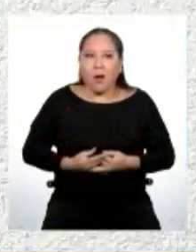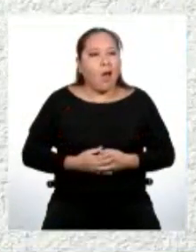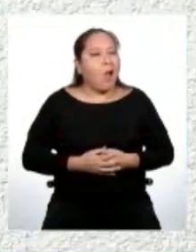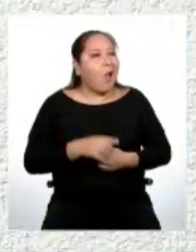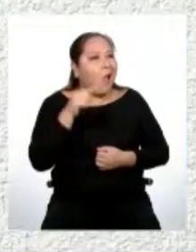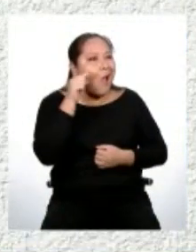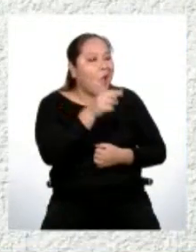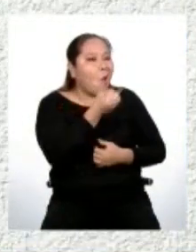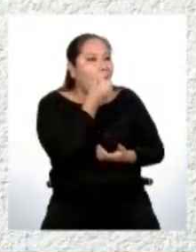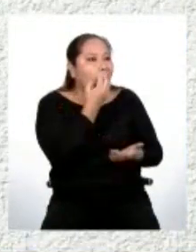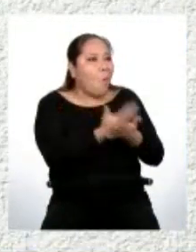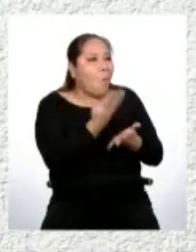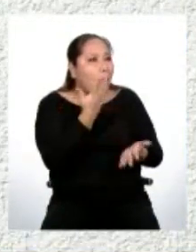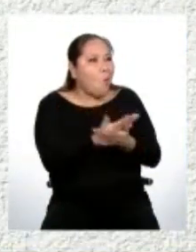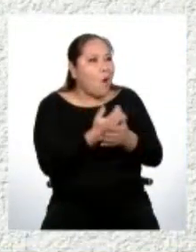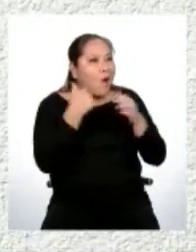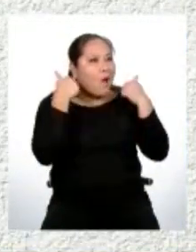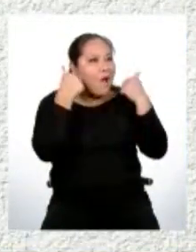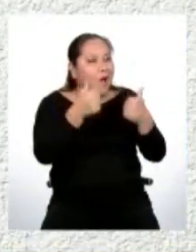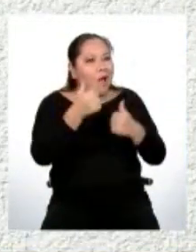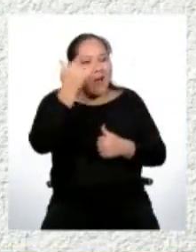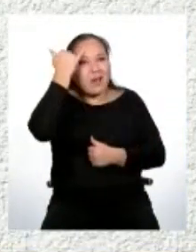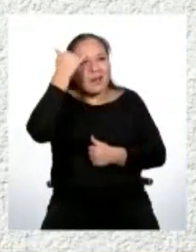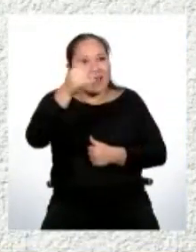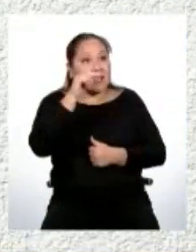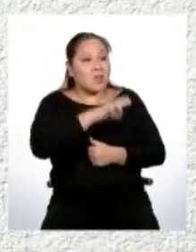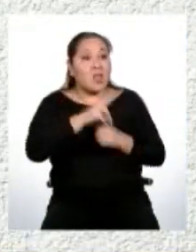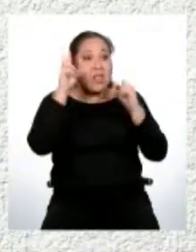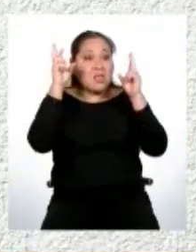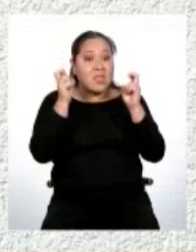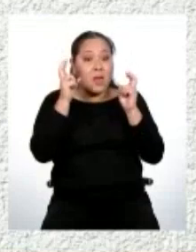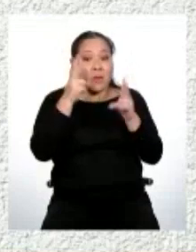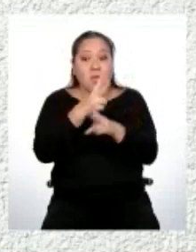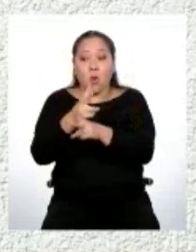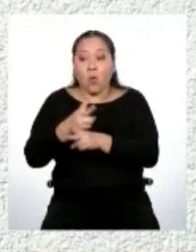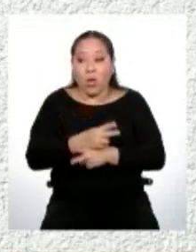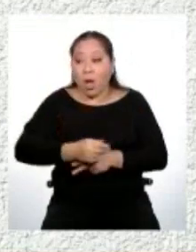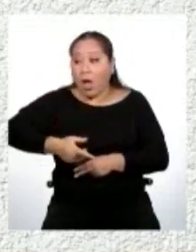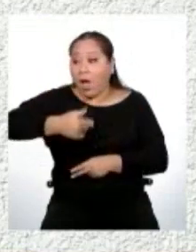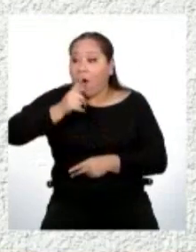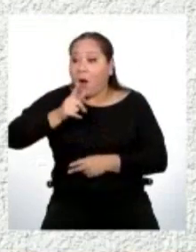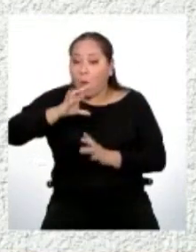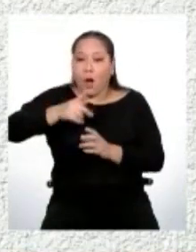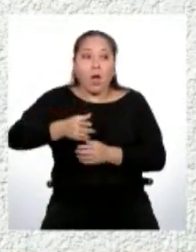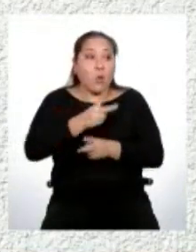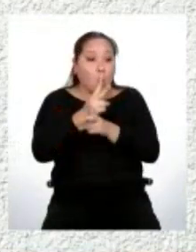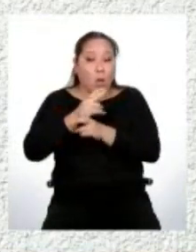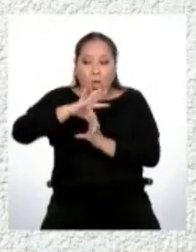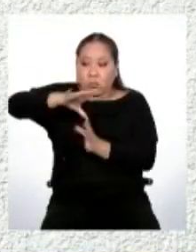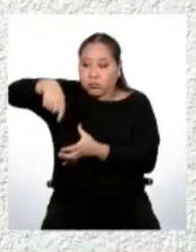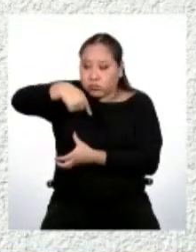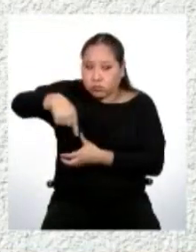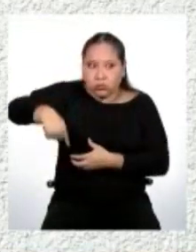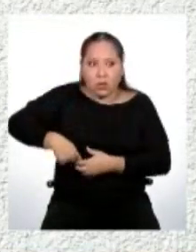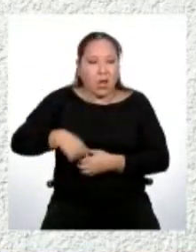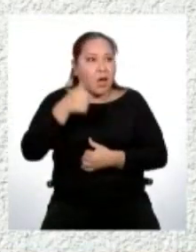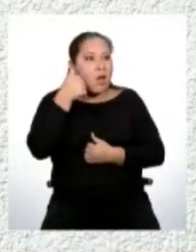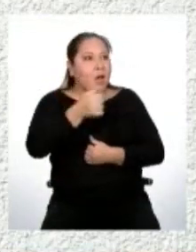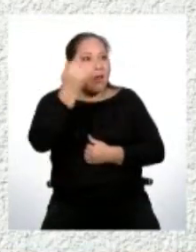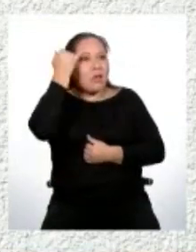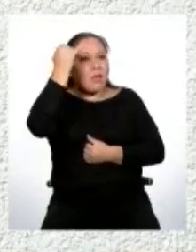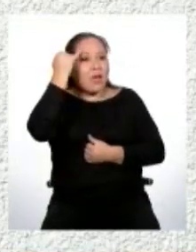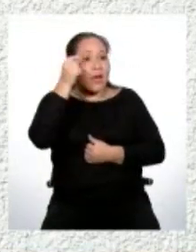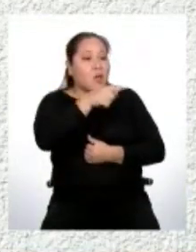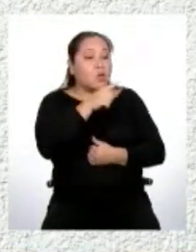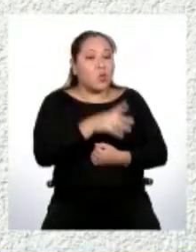una muy buena idea. Si justamente el tema de tu obra es el cuidado del agua y del planeta, sería genial y muy potente que tu